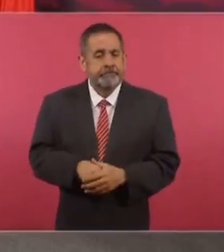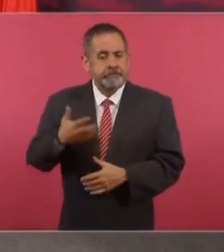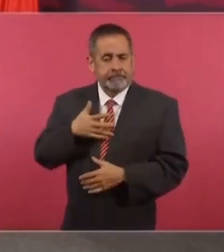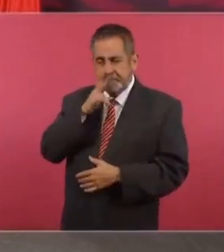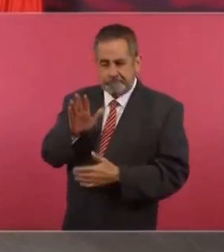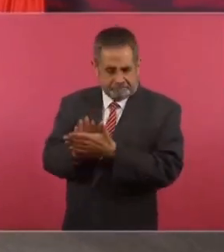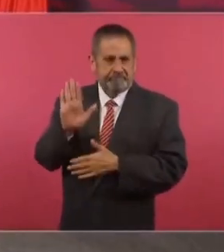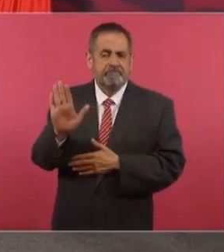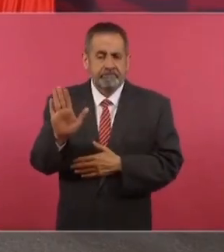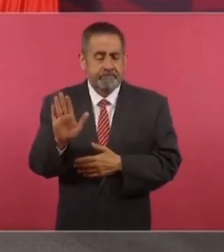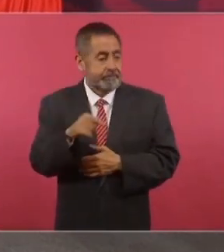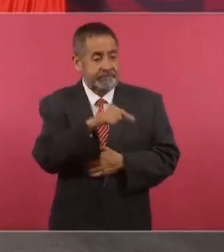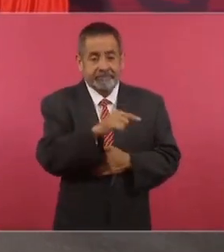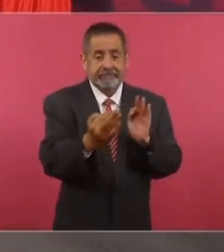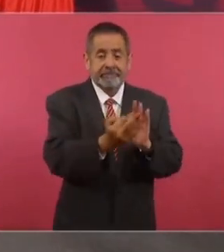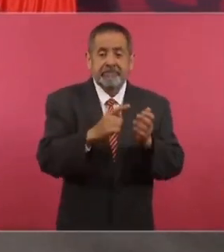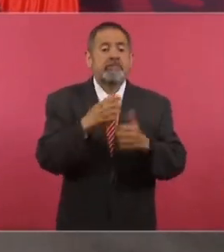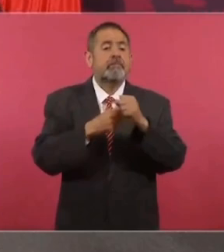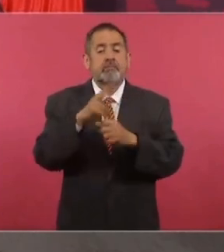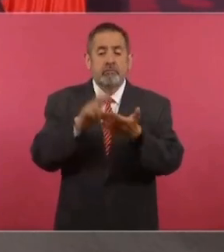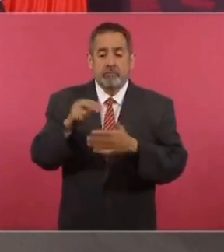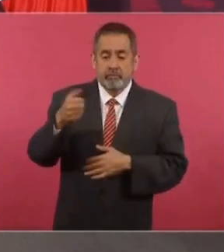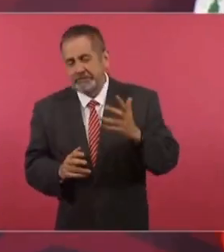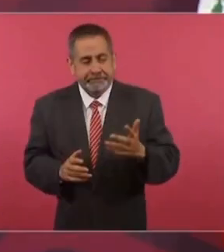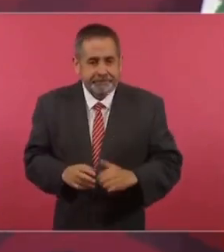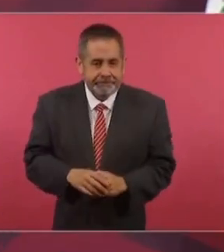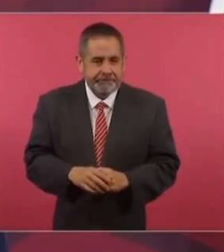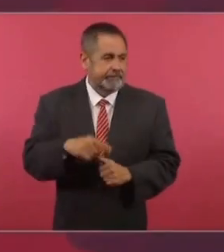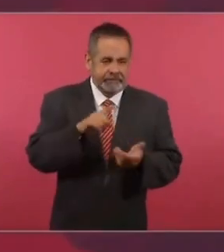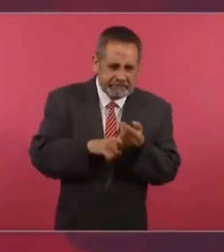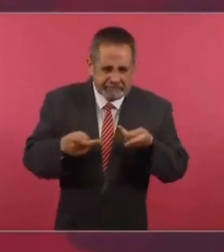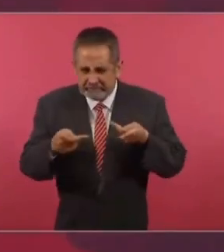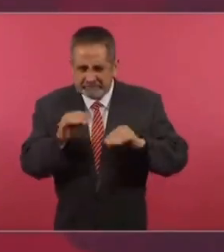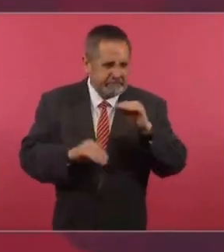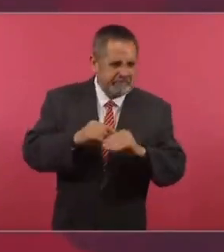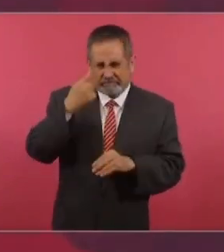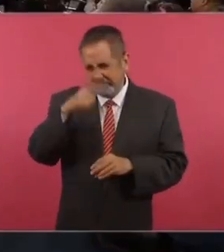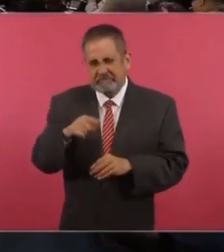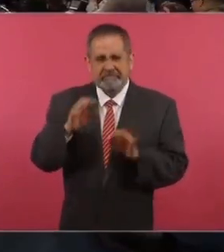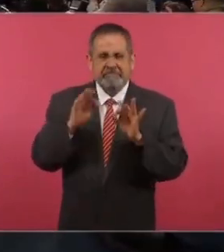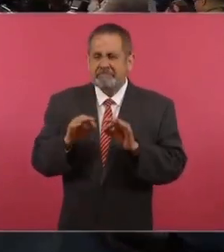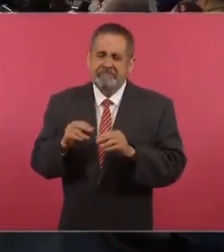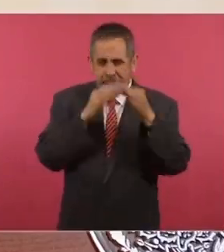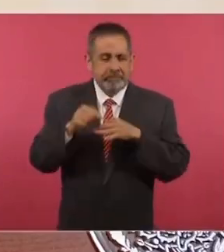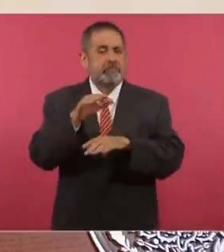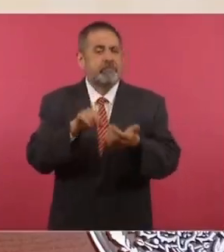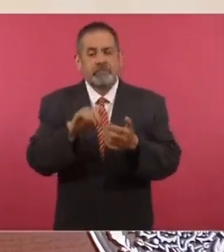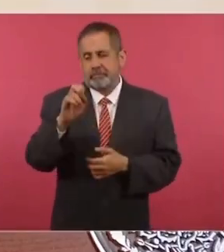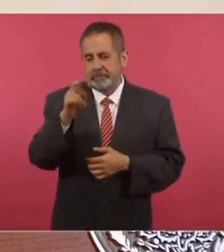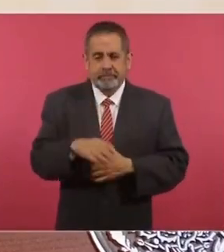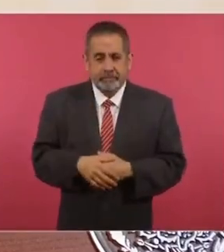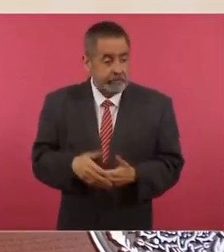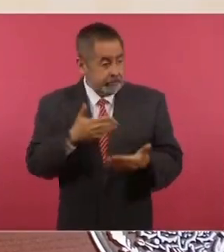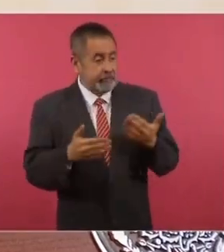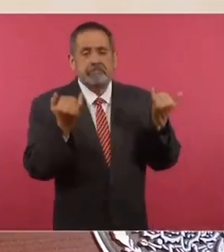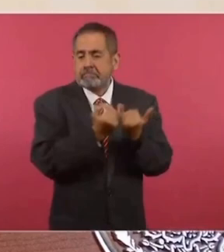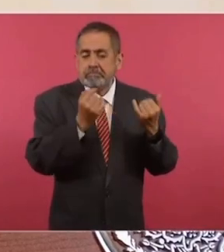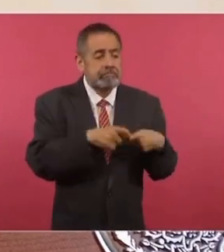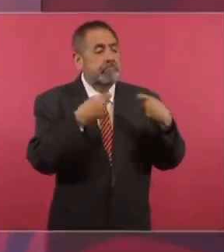de cómo, en vísperas de la elección del 2006, él presenta una encuesta preparando el terreno para el fraude. Y ahora anda haciendo lo mismo.